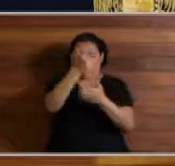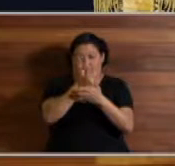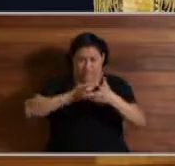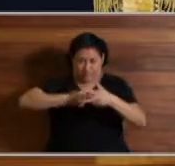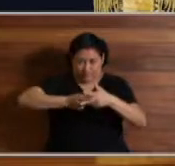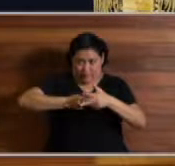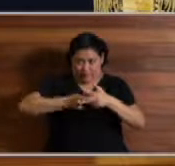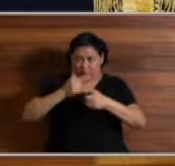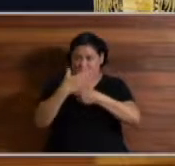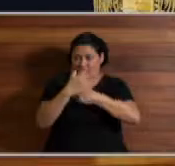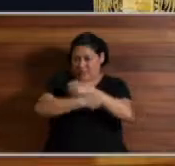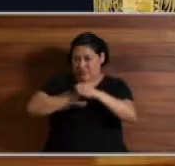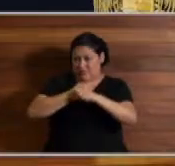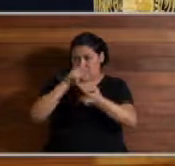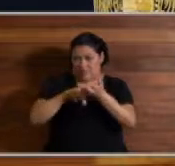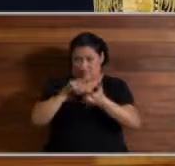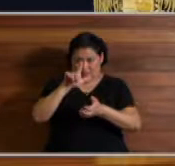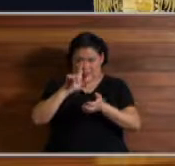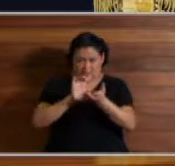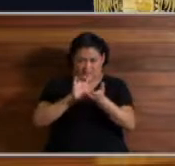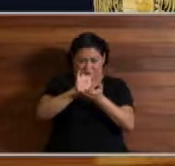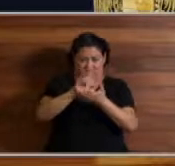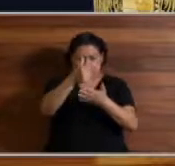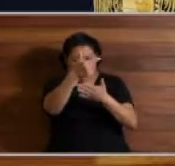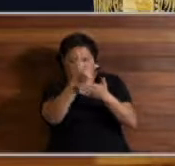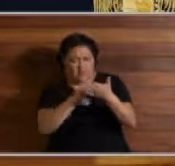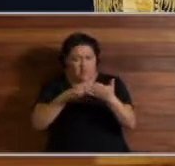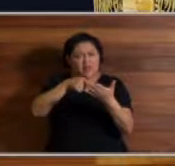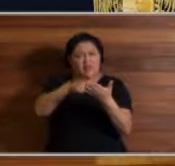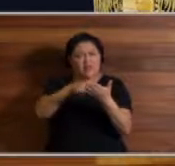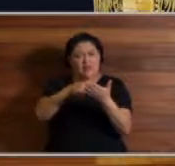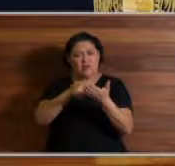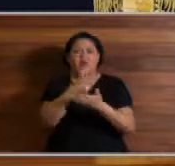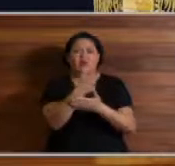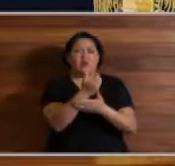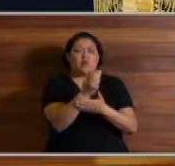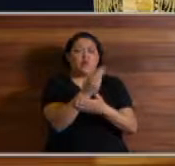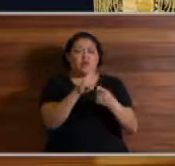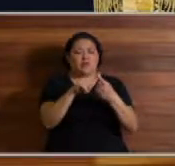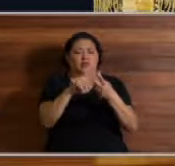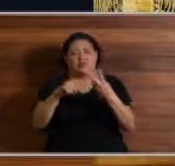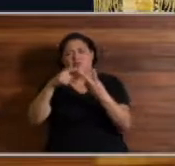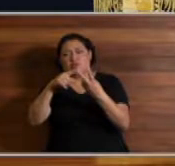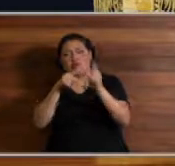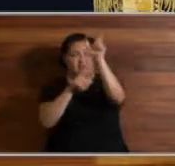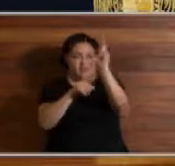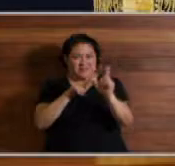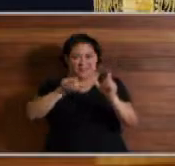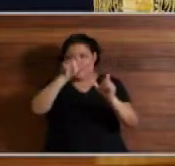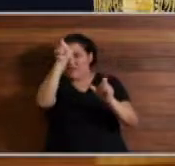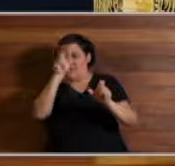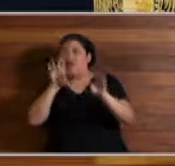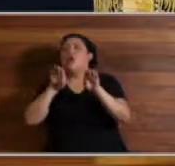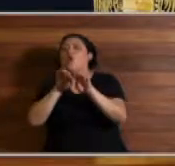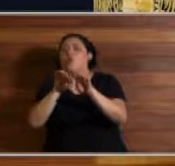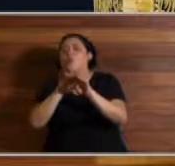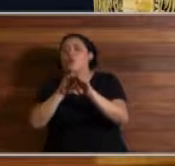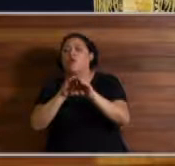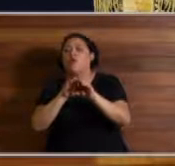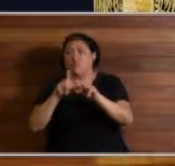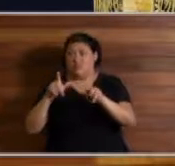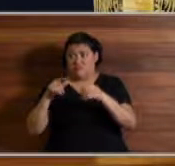que haya, que vaya de la mano el cuánto con el cómo dirigir el gasto